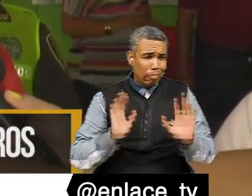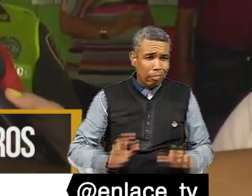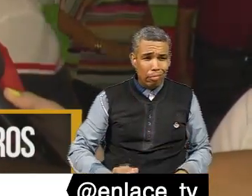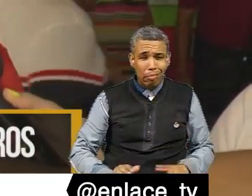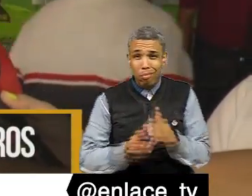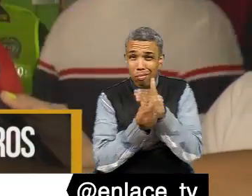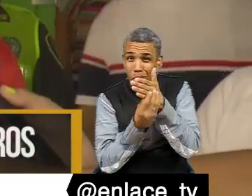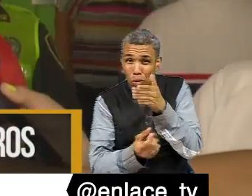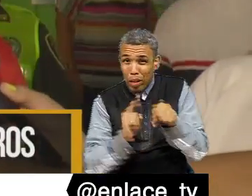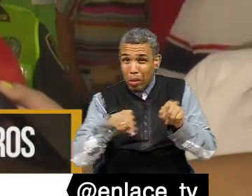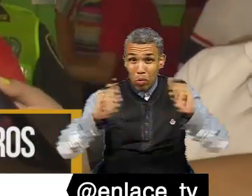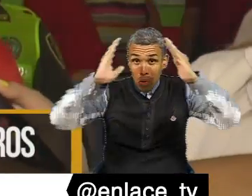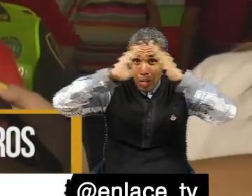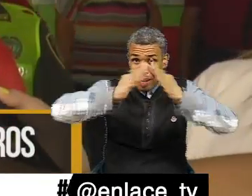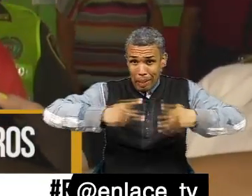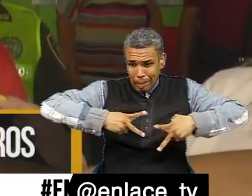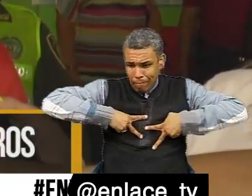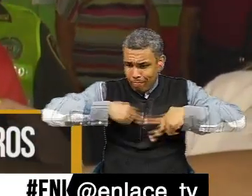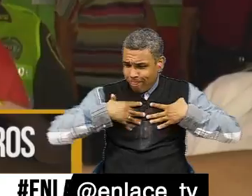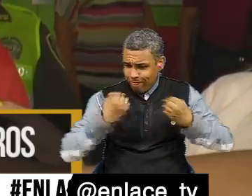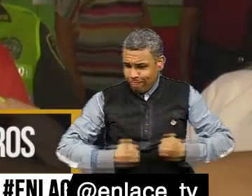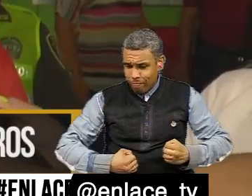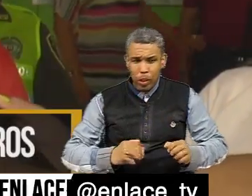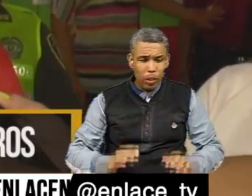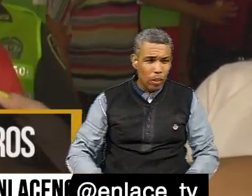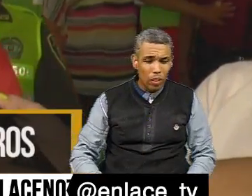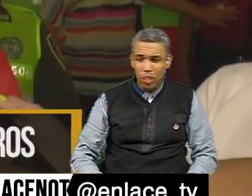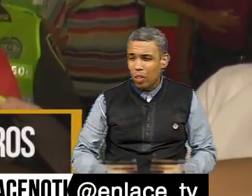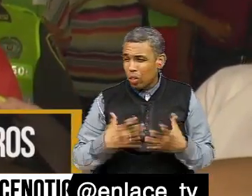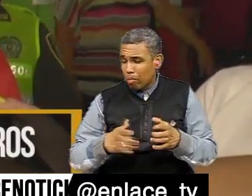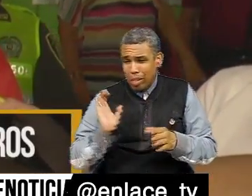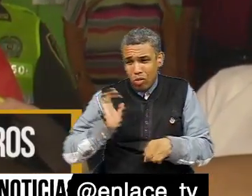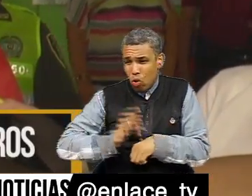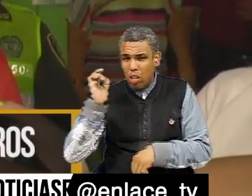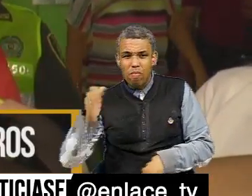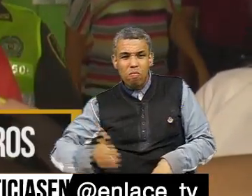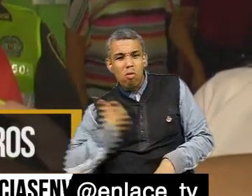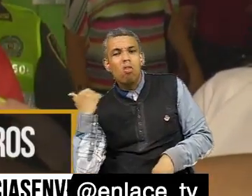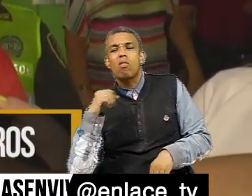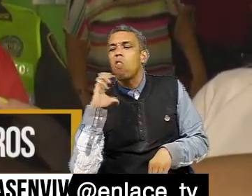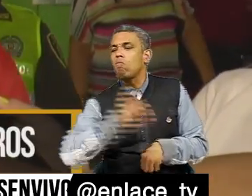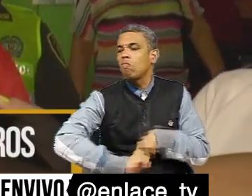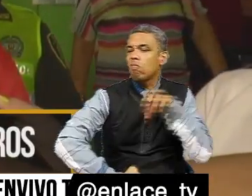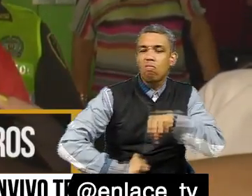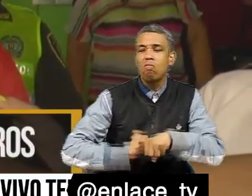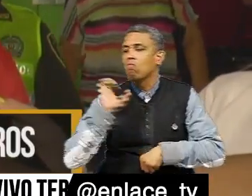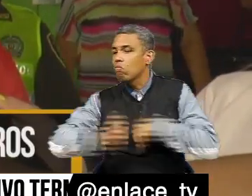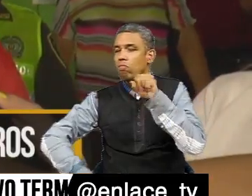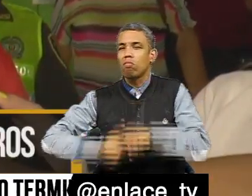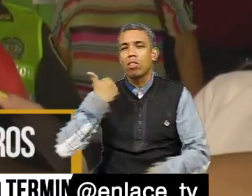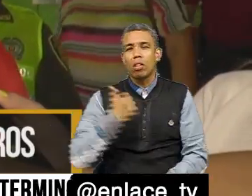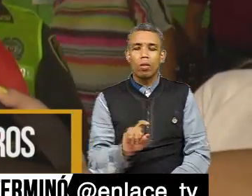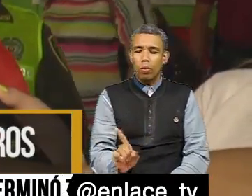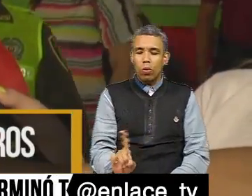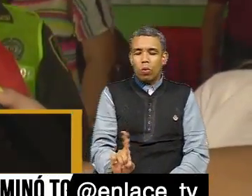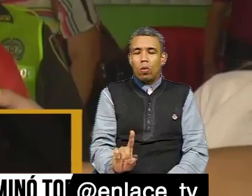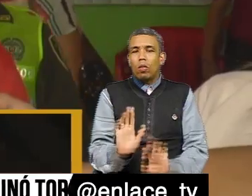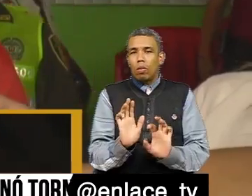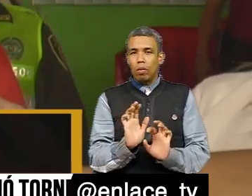plan de vivienda, pero para los llaniteros, no para personas de otro lado que aprovechan